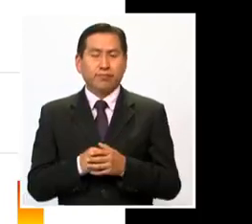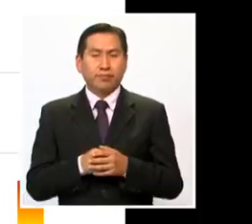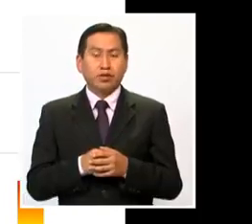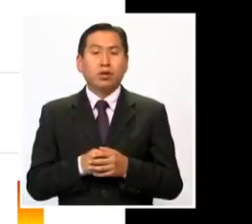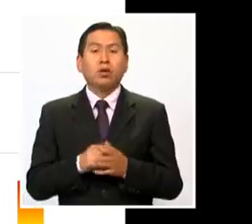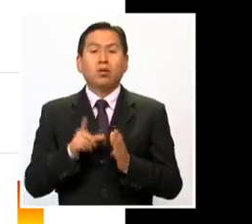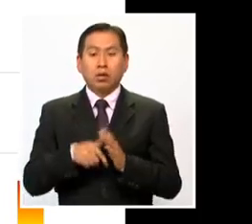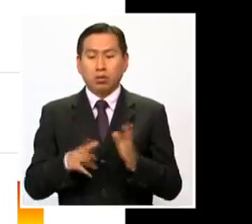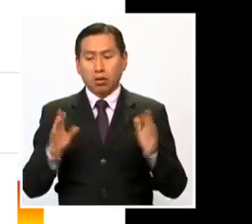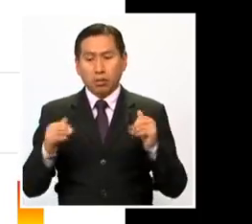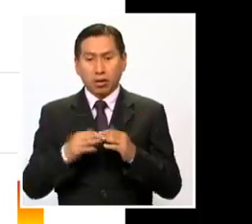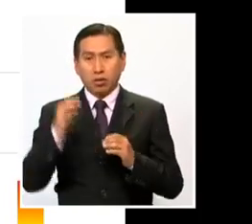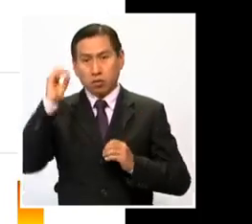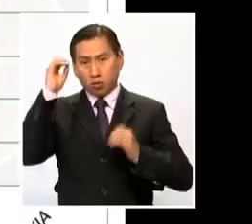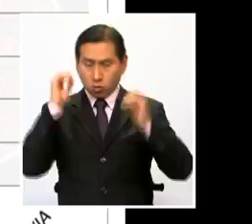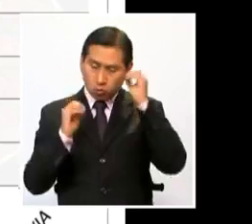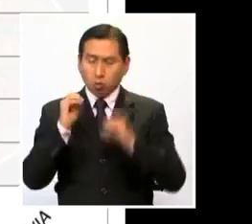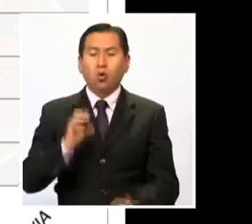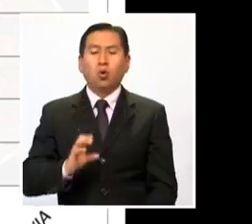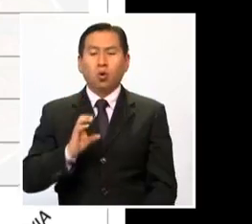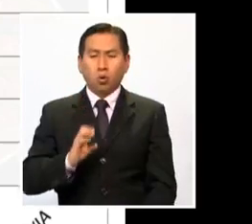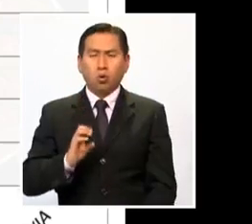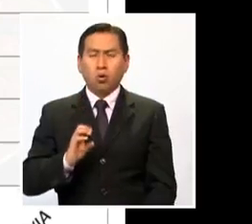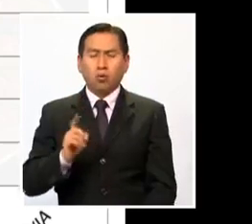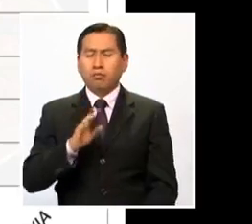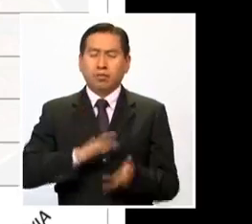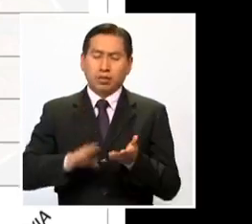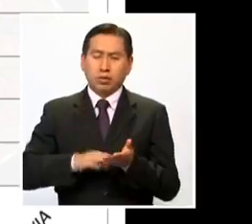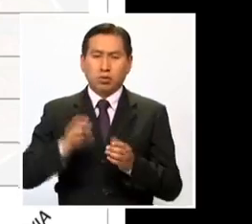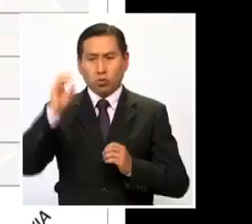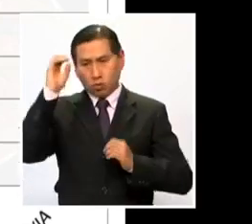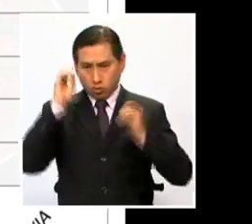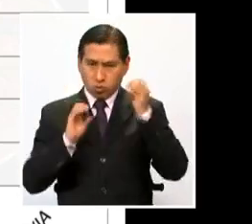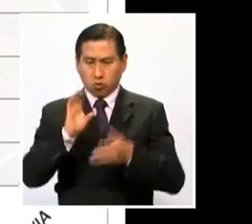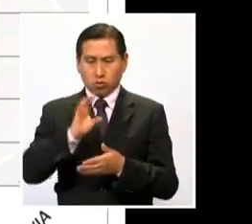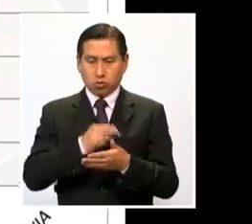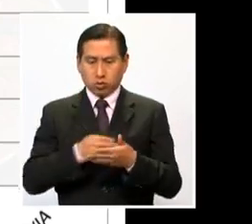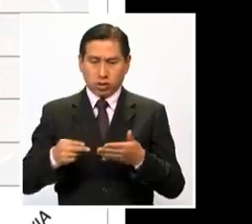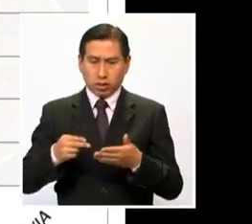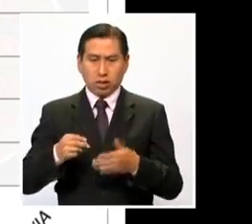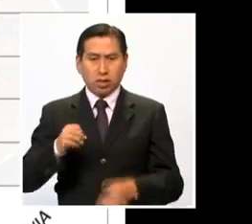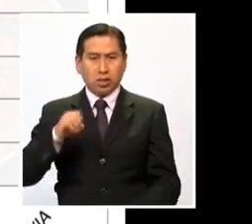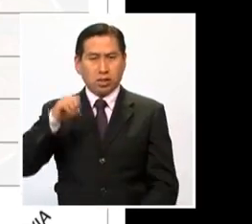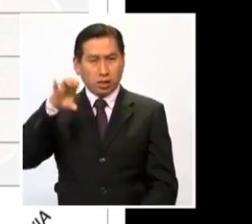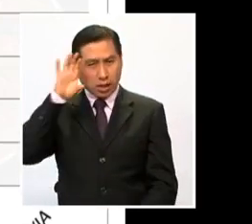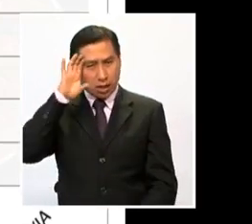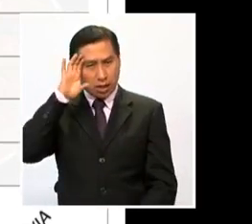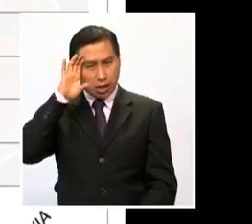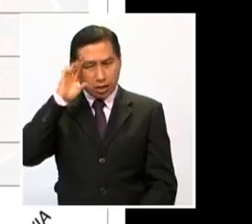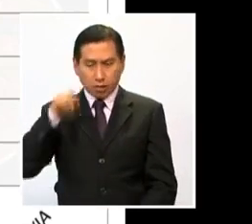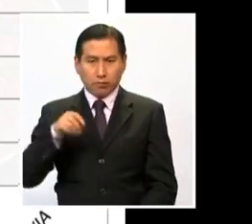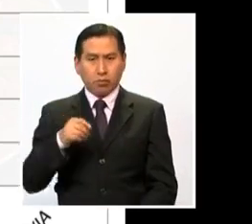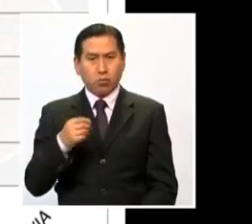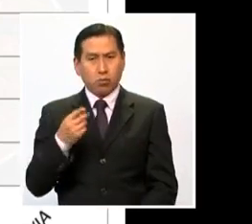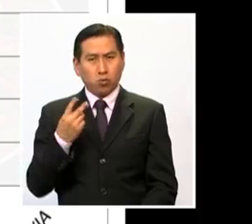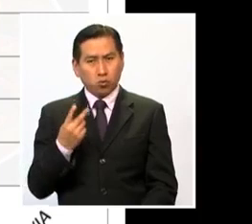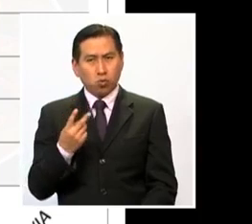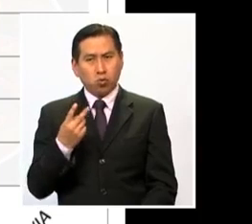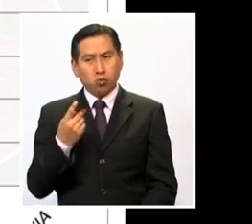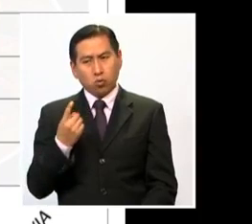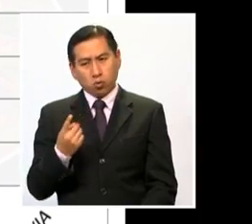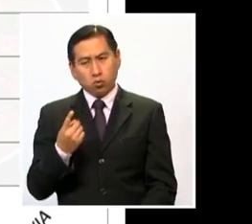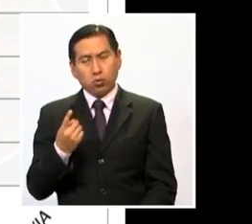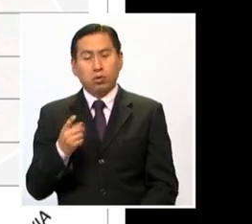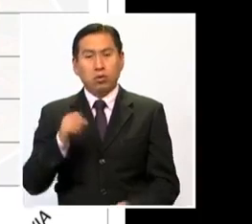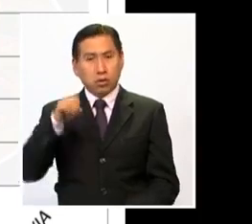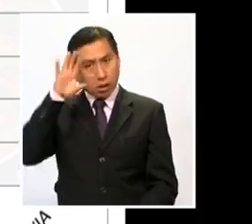le siguen la paz oruro cochabamba perdón oruro chuquisaca tarija con 21